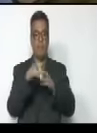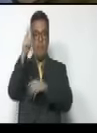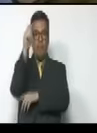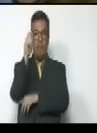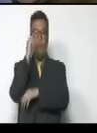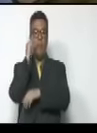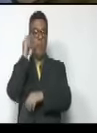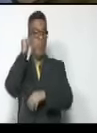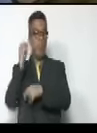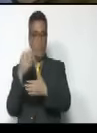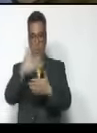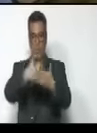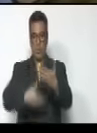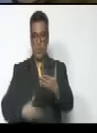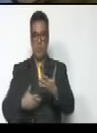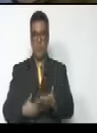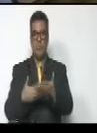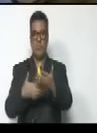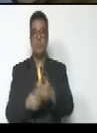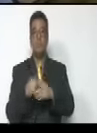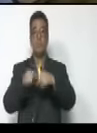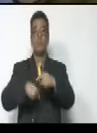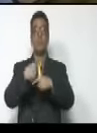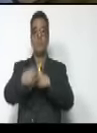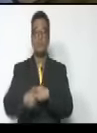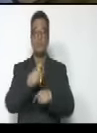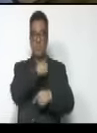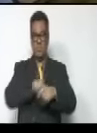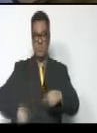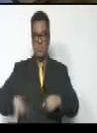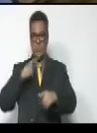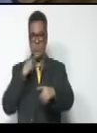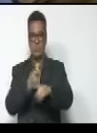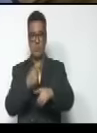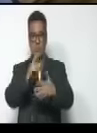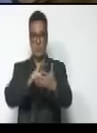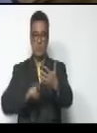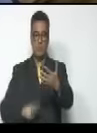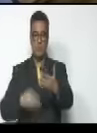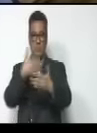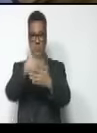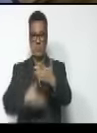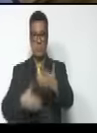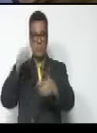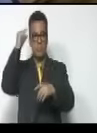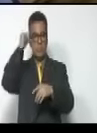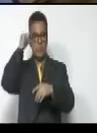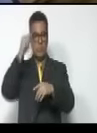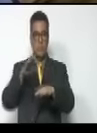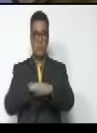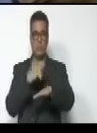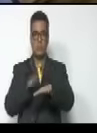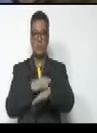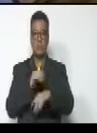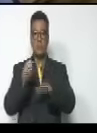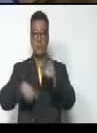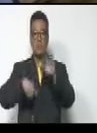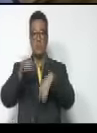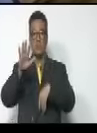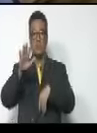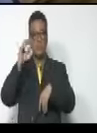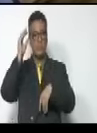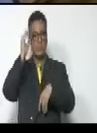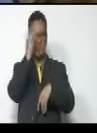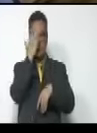y los diputados indicados en lista anexa. Acto seguido, el presidente ordenó dar lectura al acta de la sesión ordinaria del día jueves 15